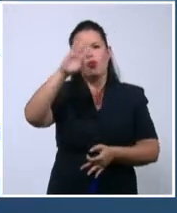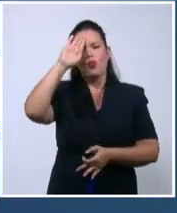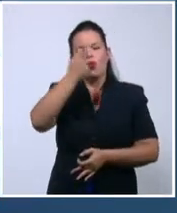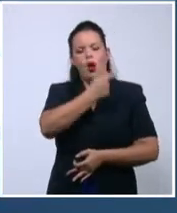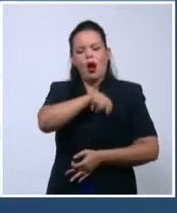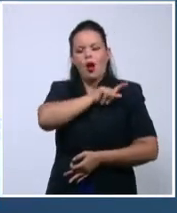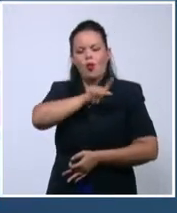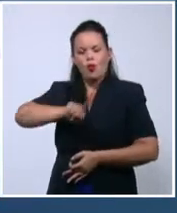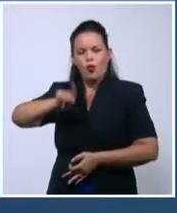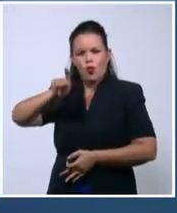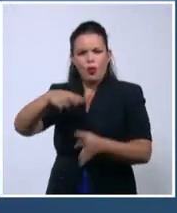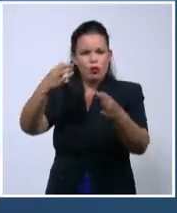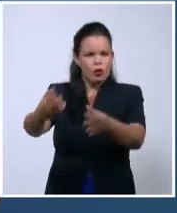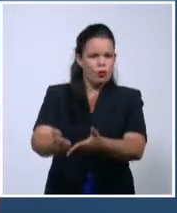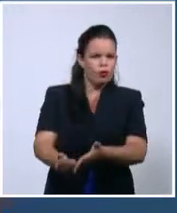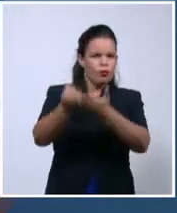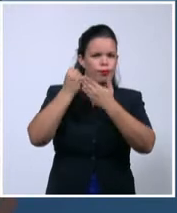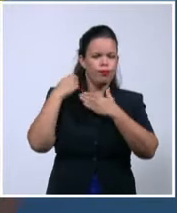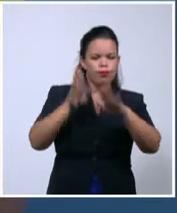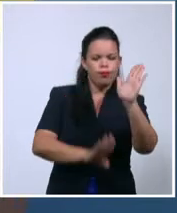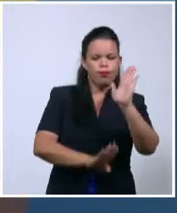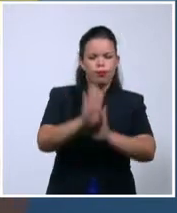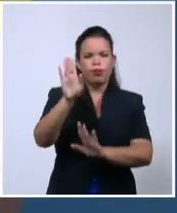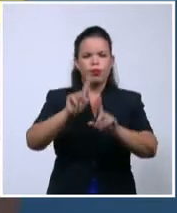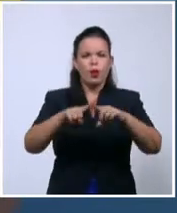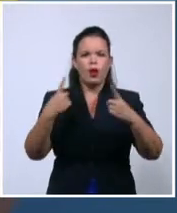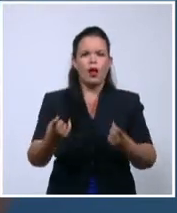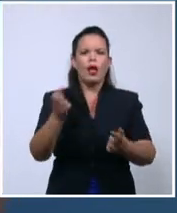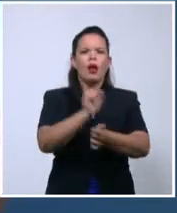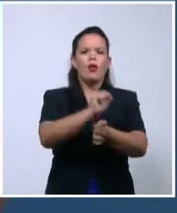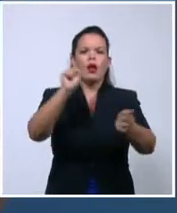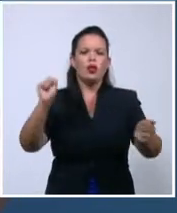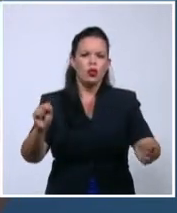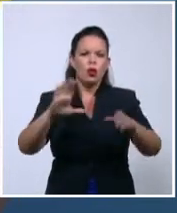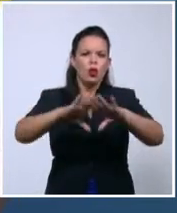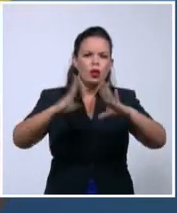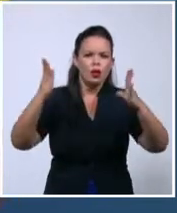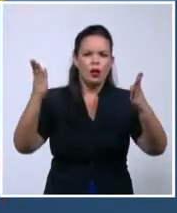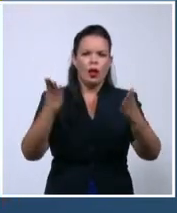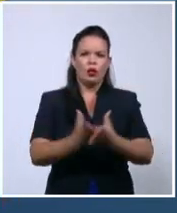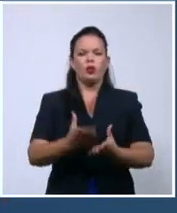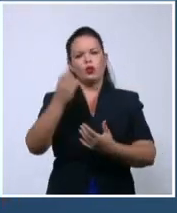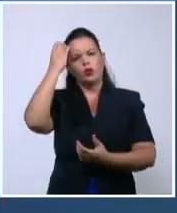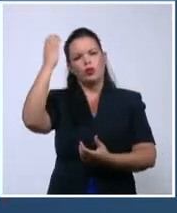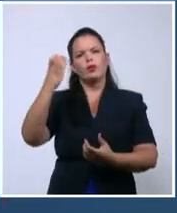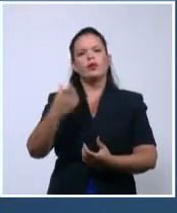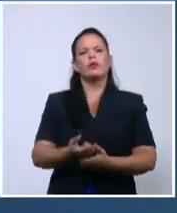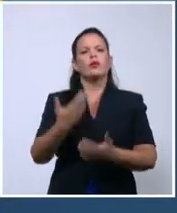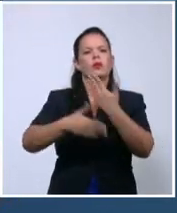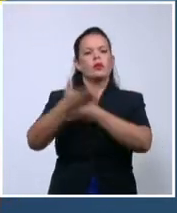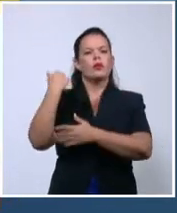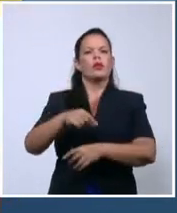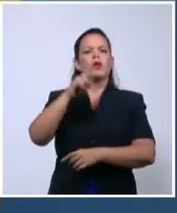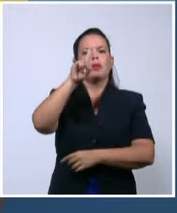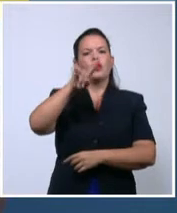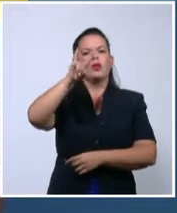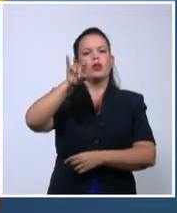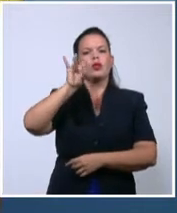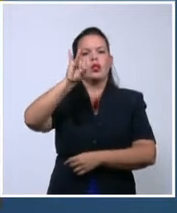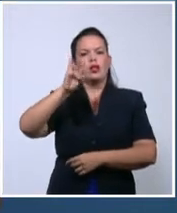su supervivencia luego de la liberación del régimen genocida en 1979.